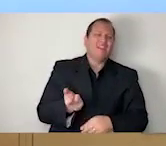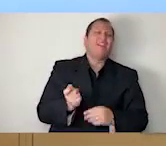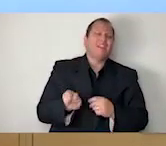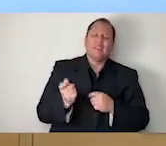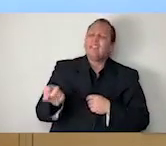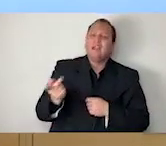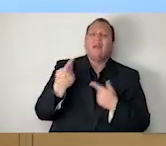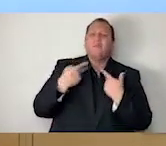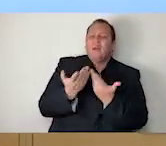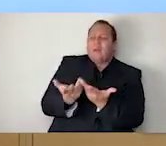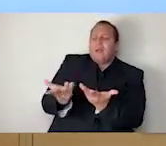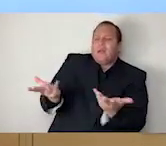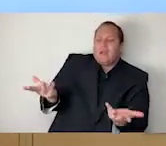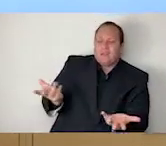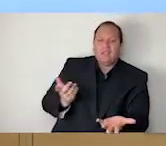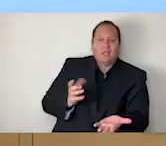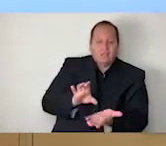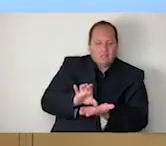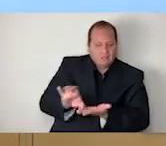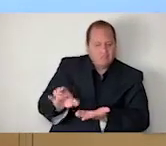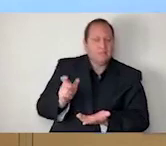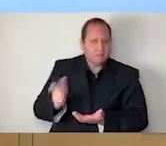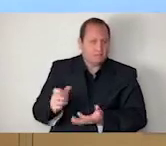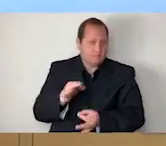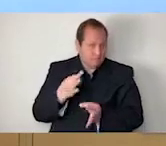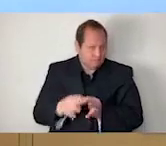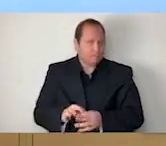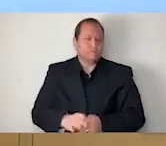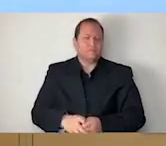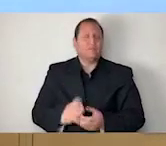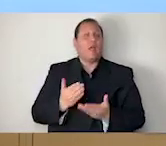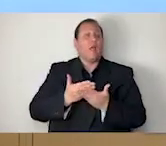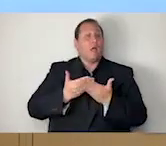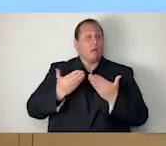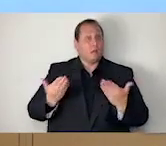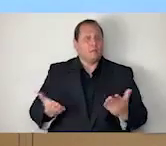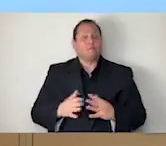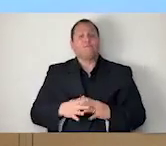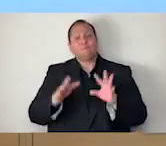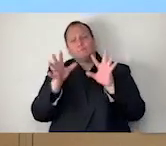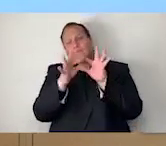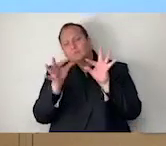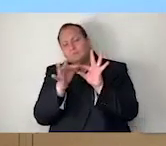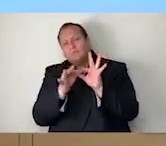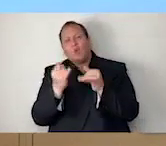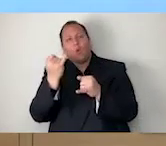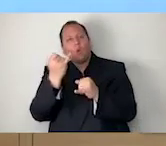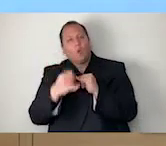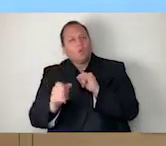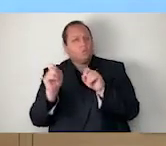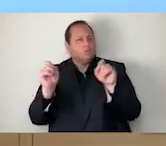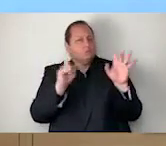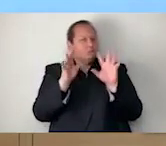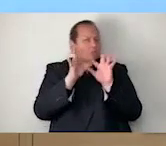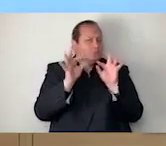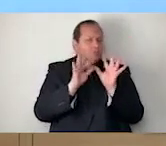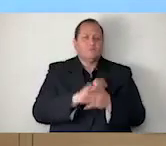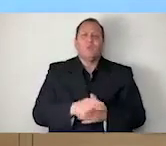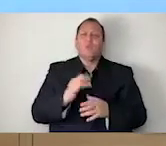empleados su salario íntegro ahora le voy a voy a pasar a la última este